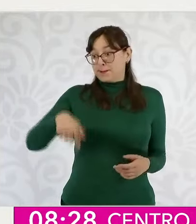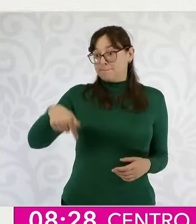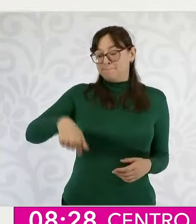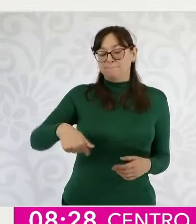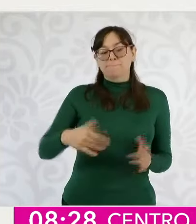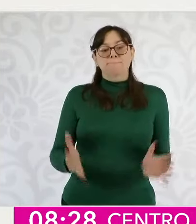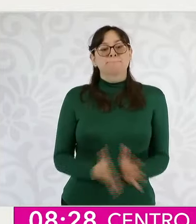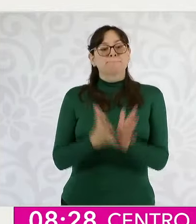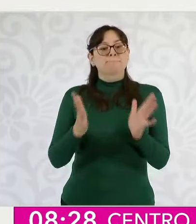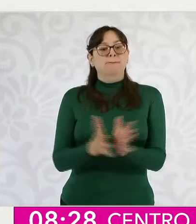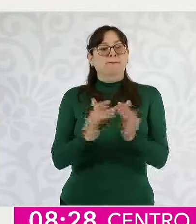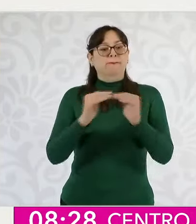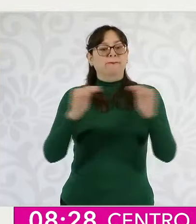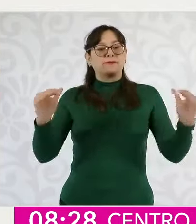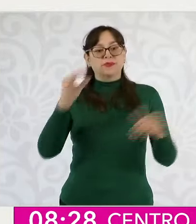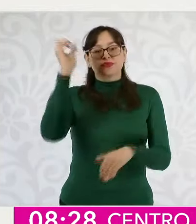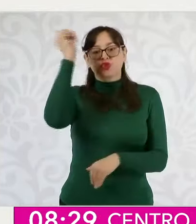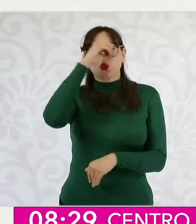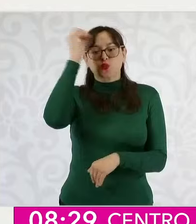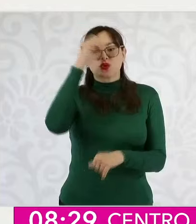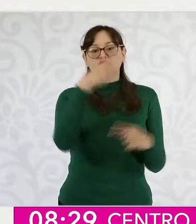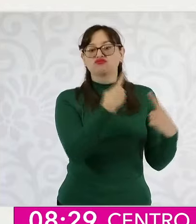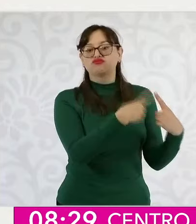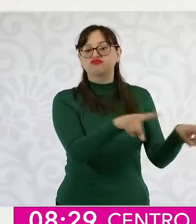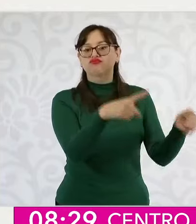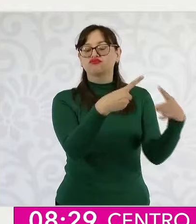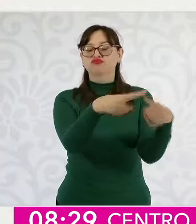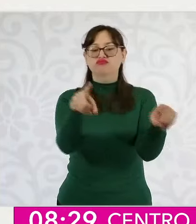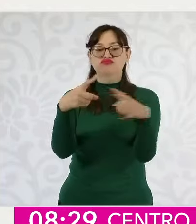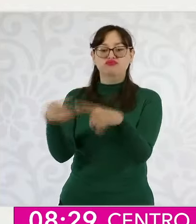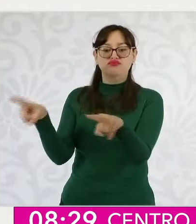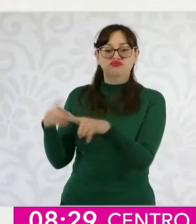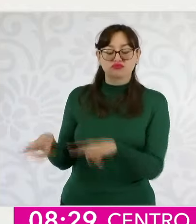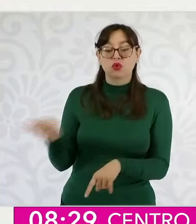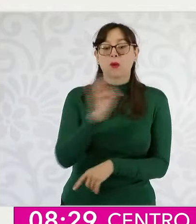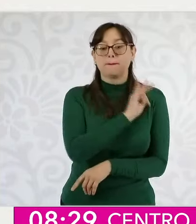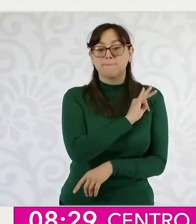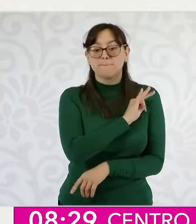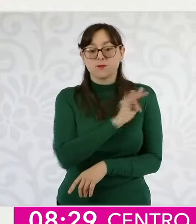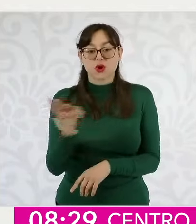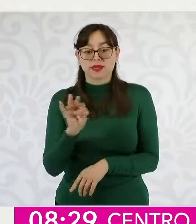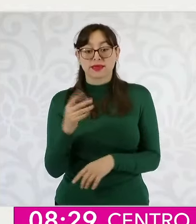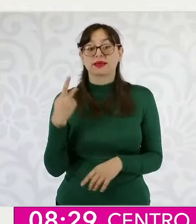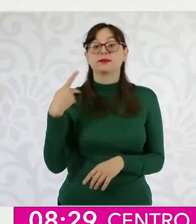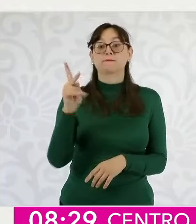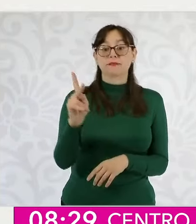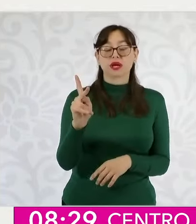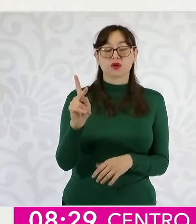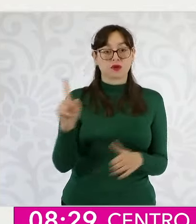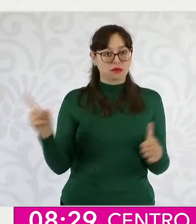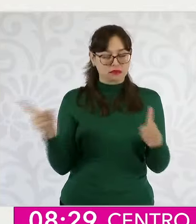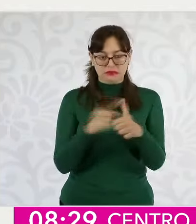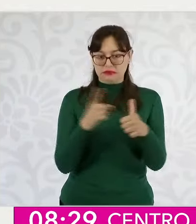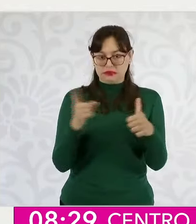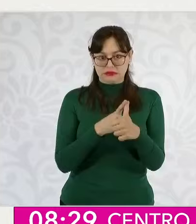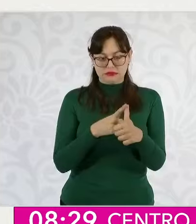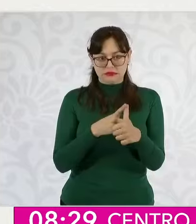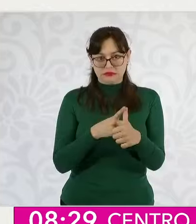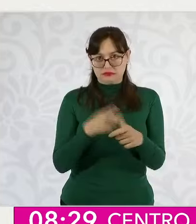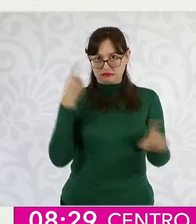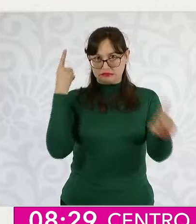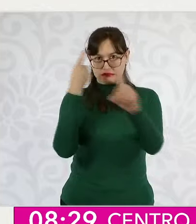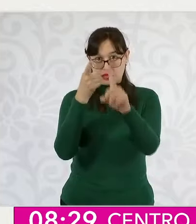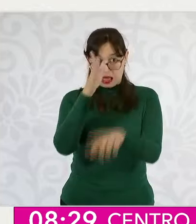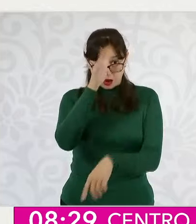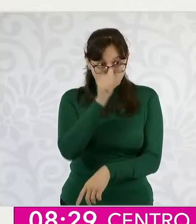una democracia y podemos disentir, pero hay que poner en lo que sí estamos de acuerdo. Ayer